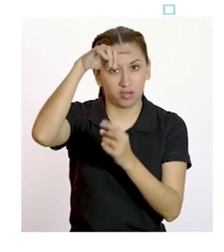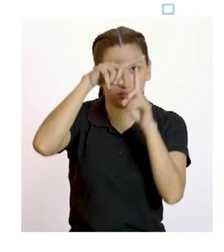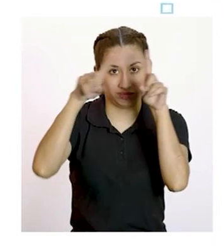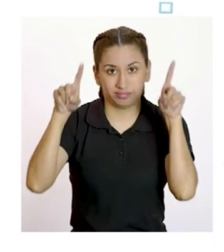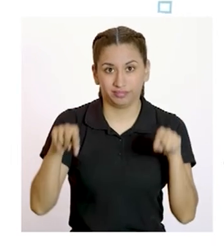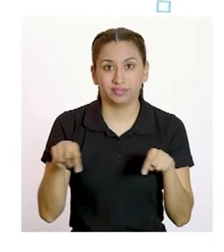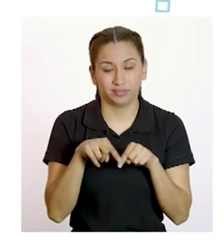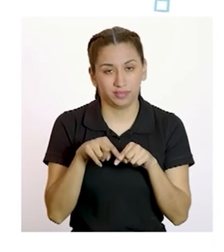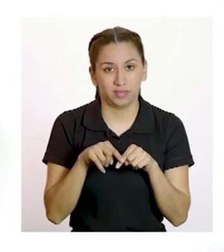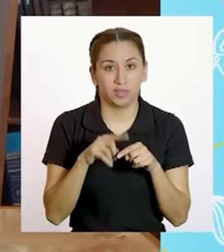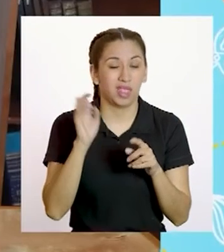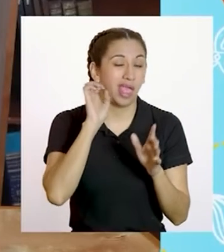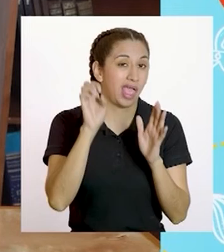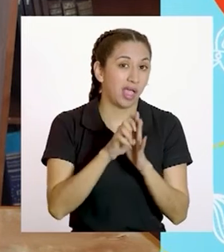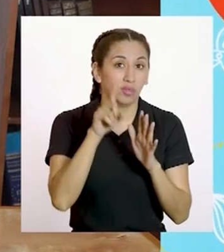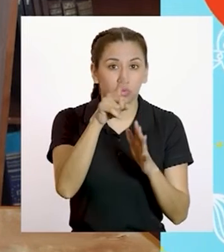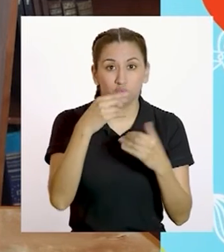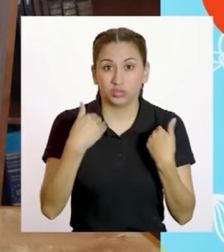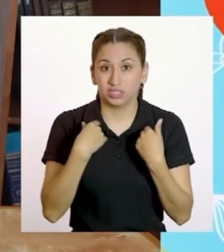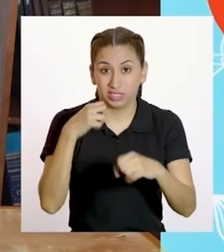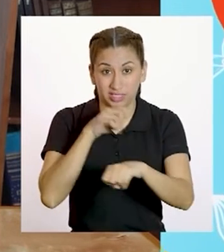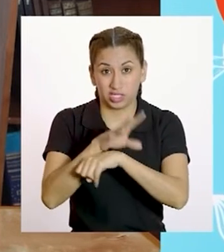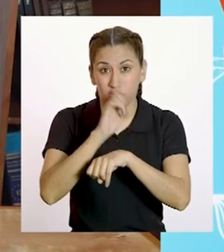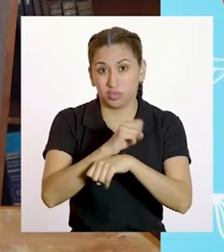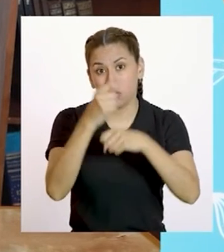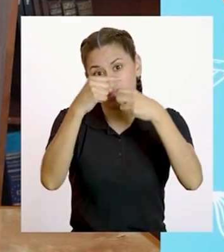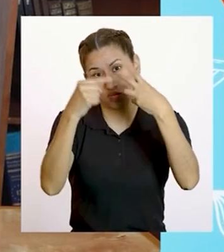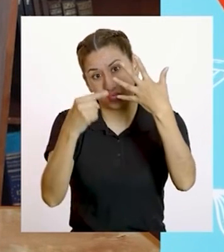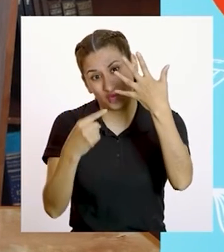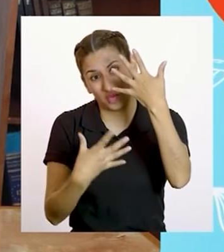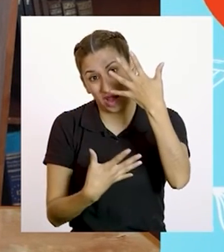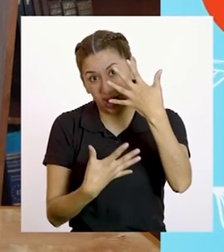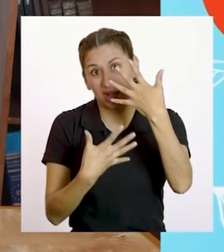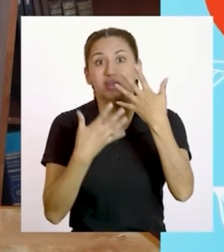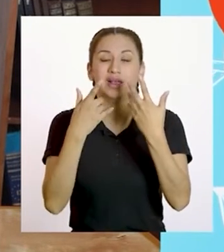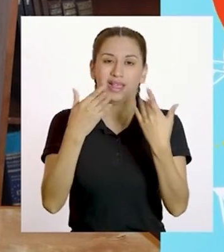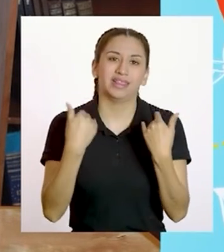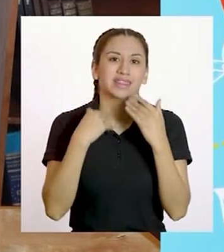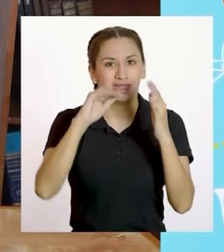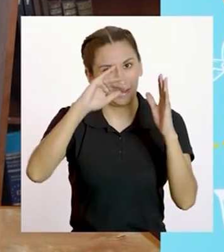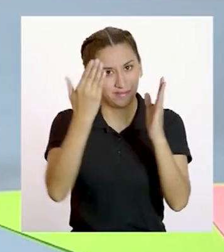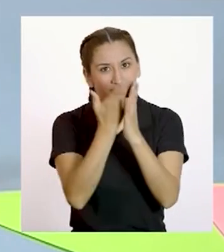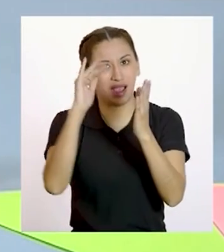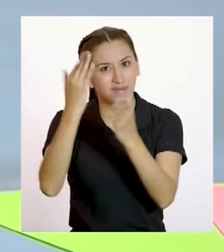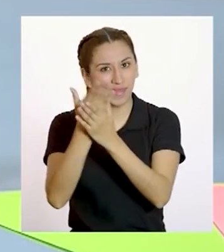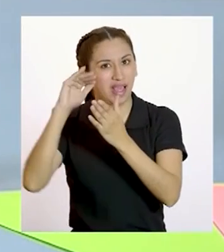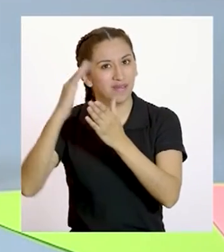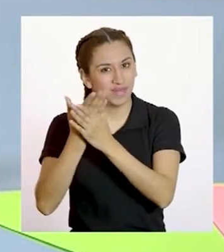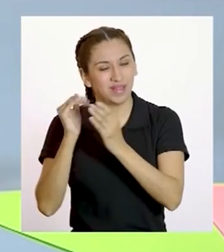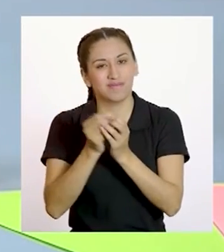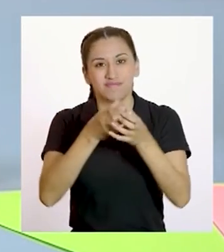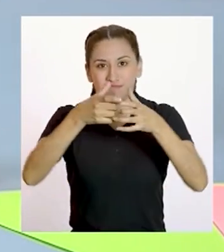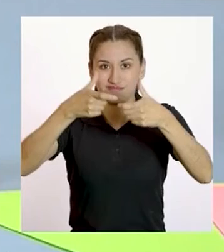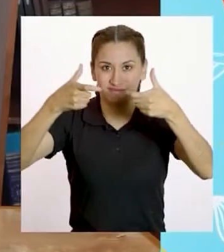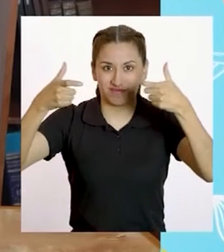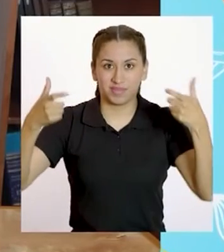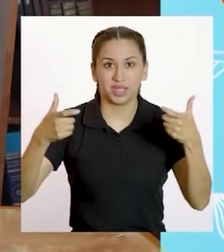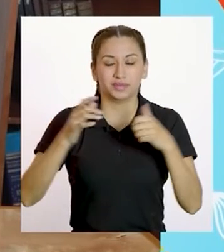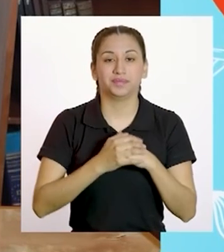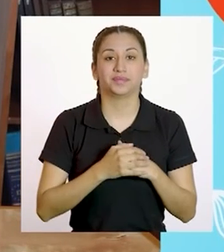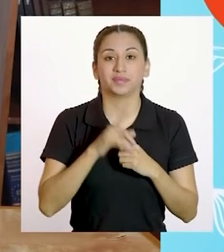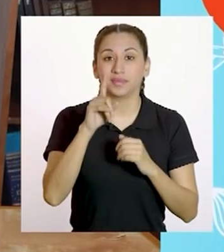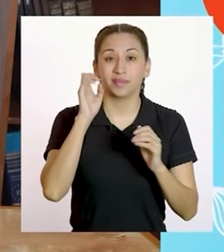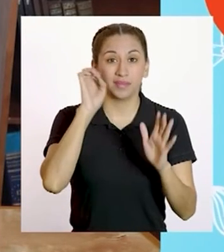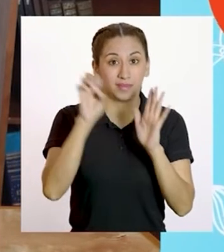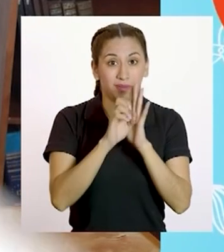una página. Por el contrario, si tuviéramos más recomendaciones, esta tendría ¡más páginas! En